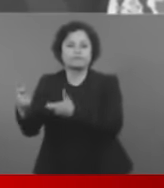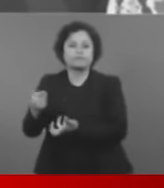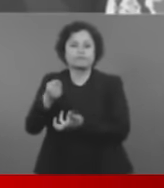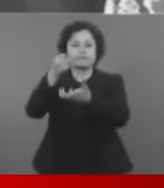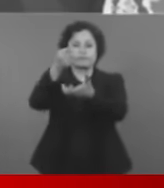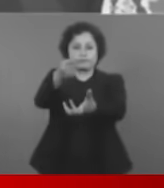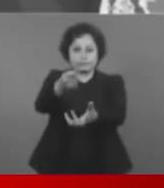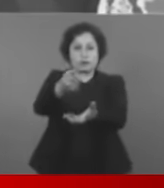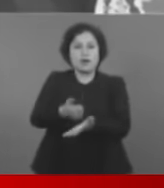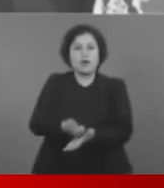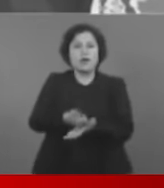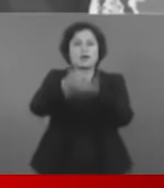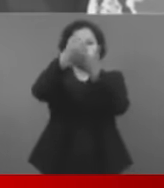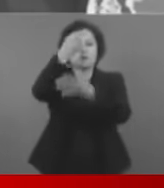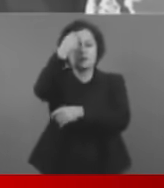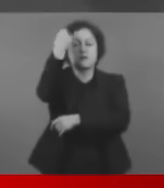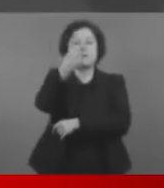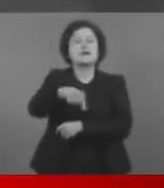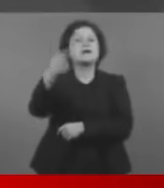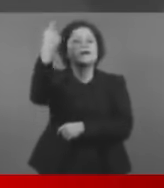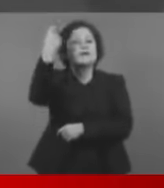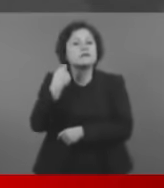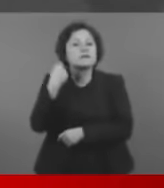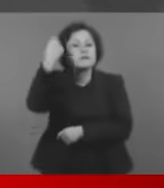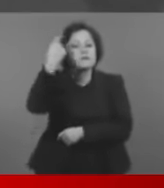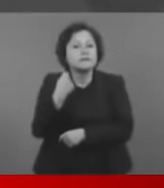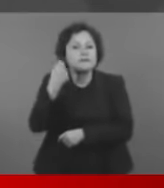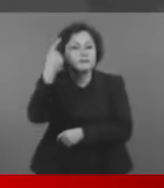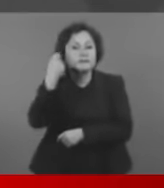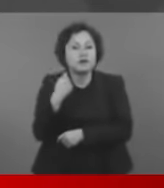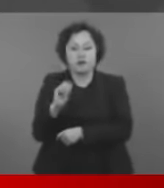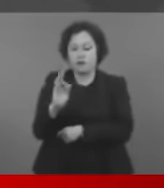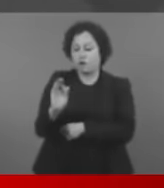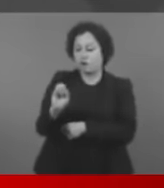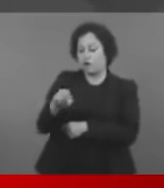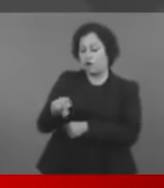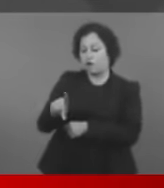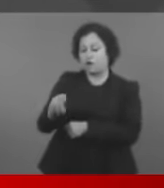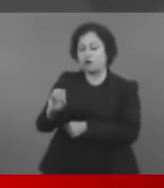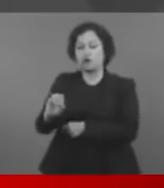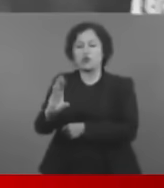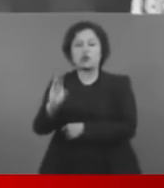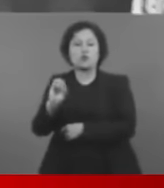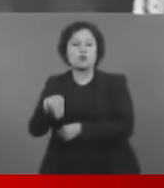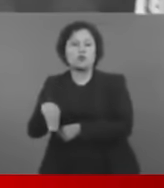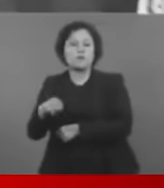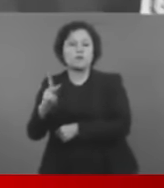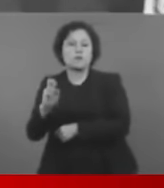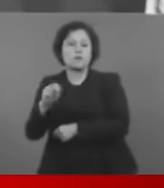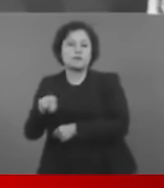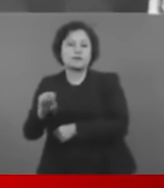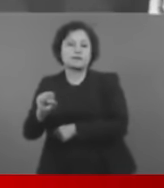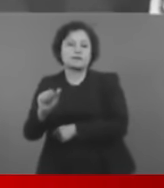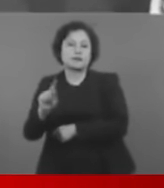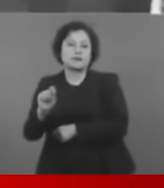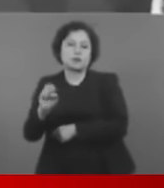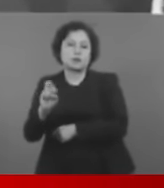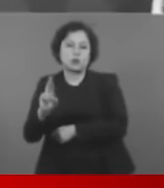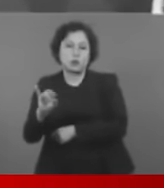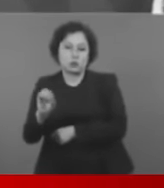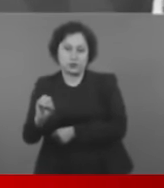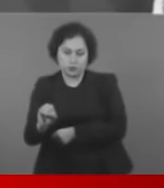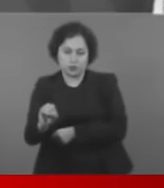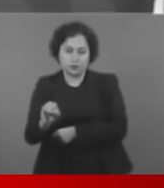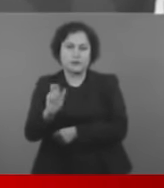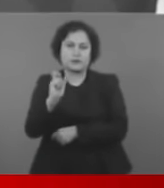bienestar, para que el que se jubile con estas